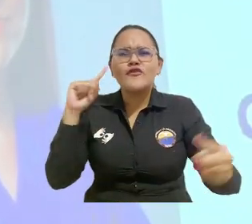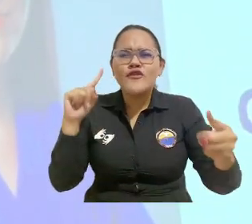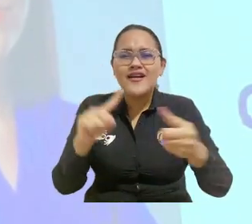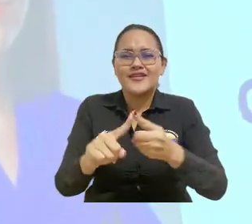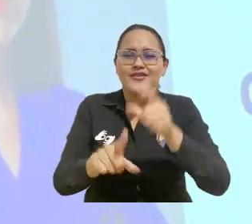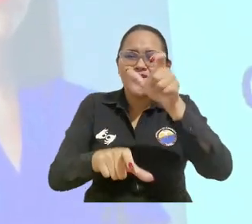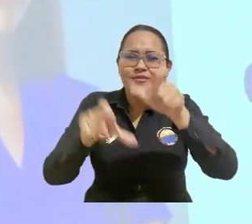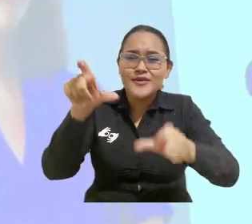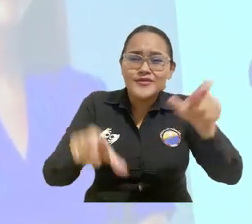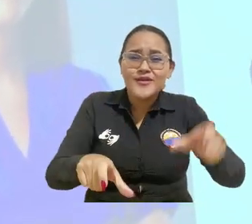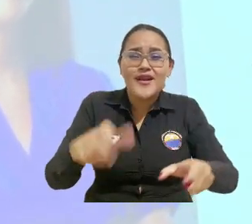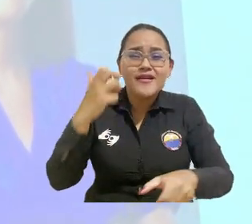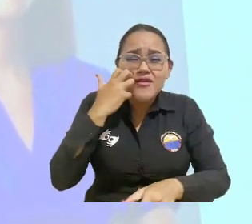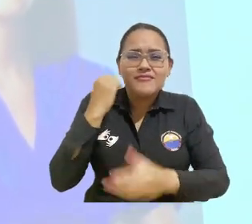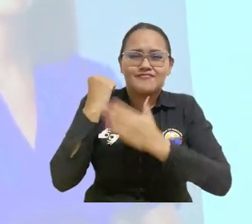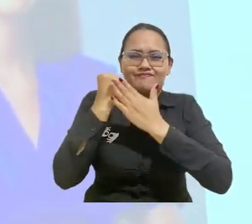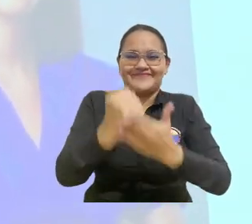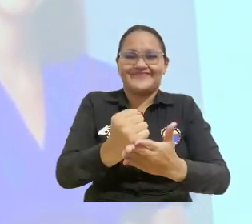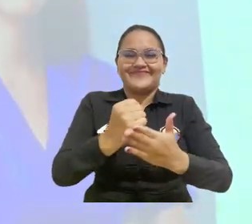arte de sanar.